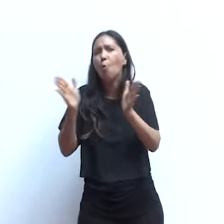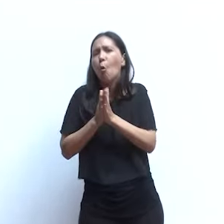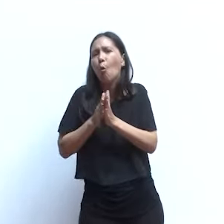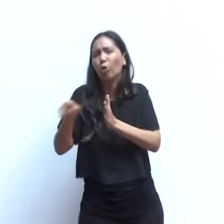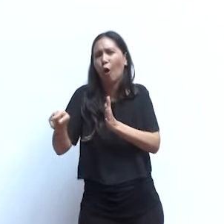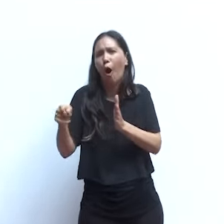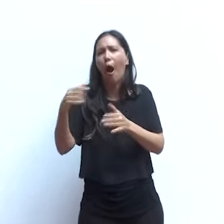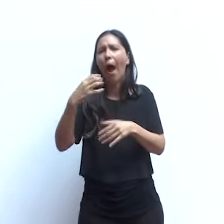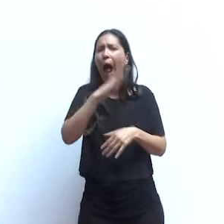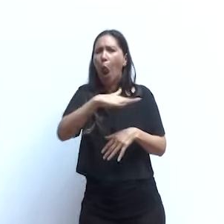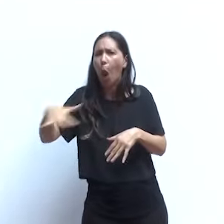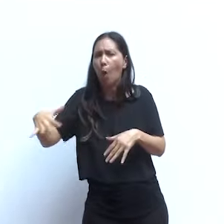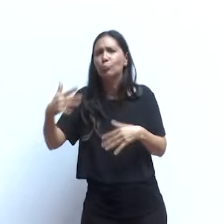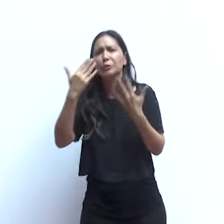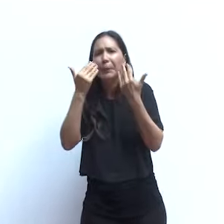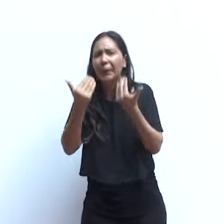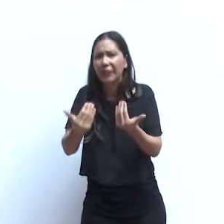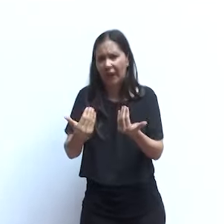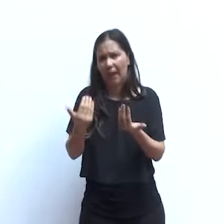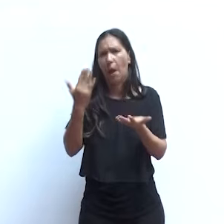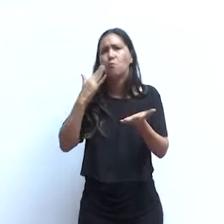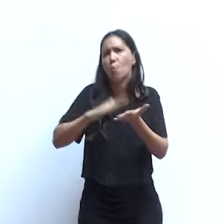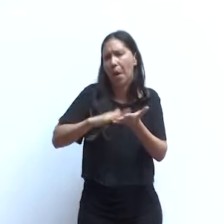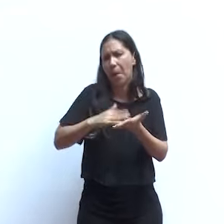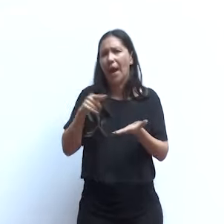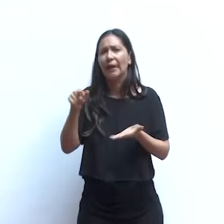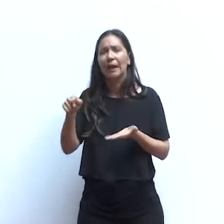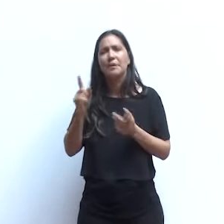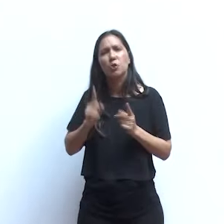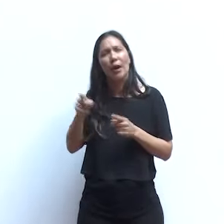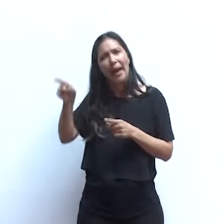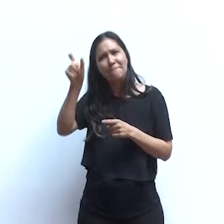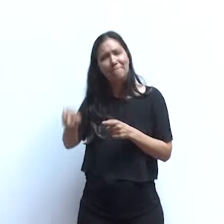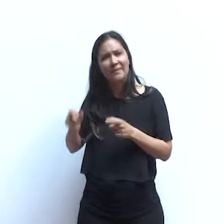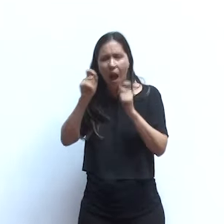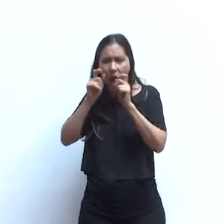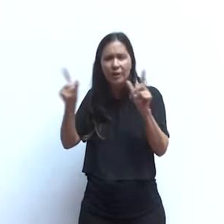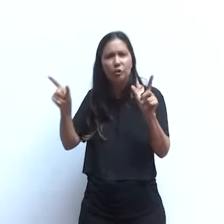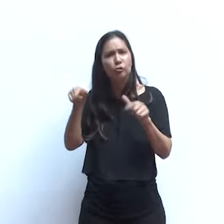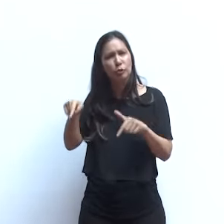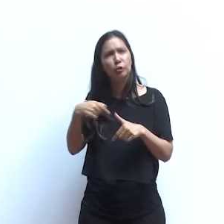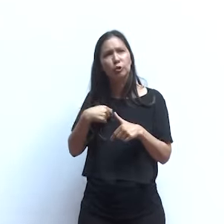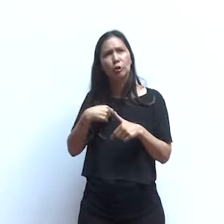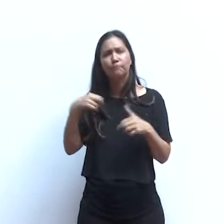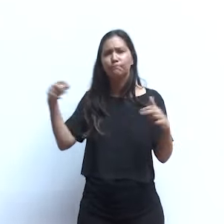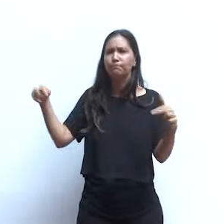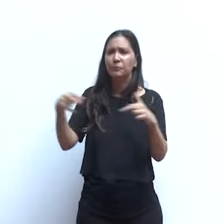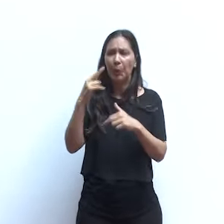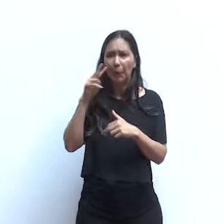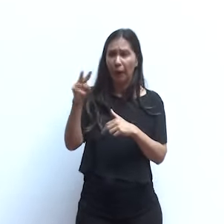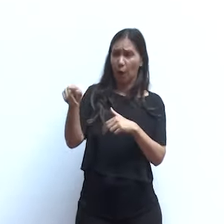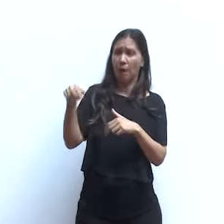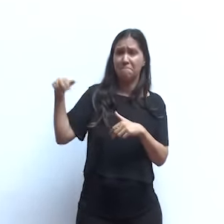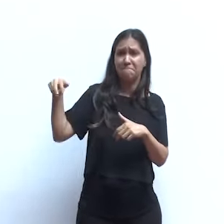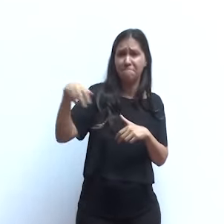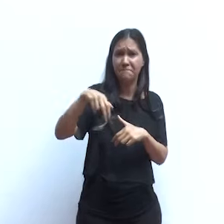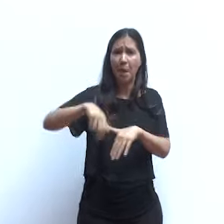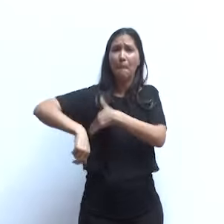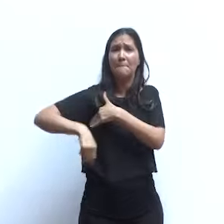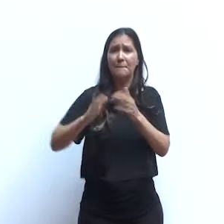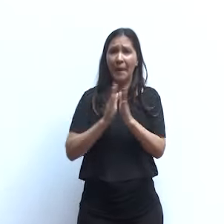ellos otra cosa que a mí siempre me llamó la atención de Javier es que Javier eh yo siempre me lo cruzo Javier siempre con un libro bajo el brazo no sé si a